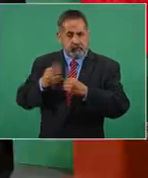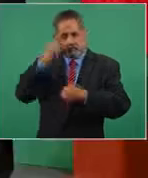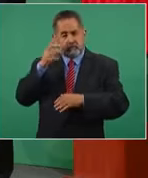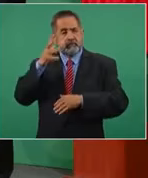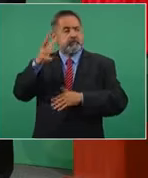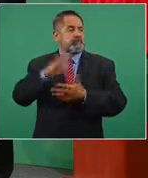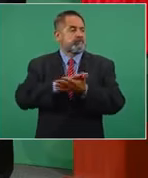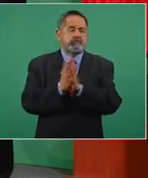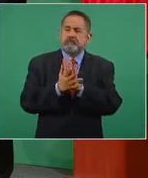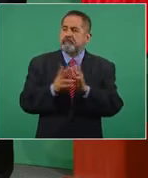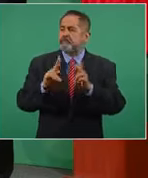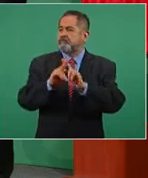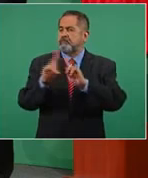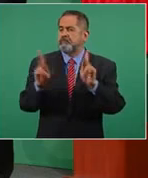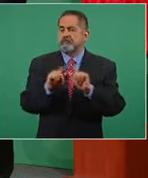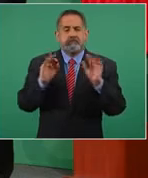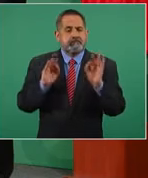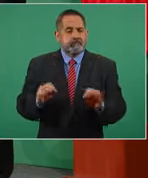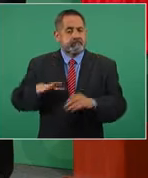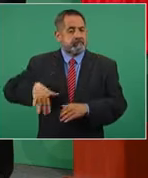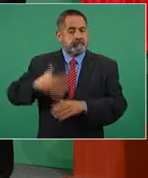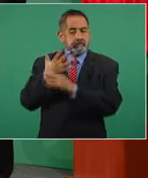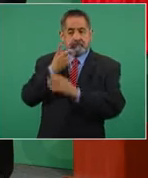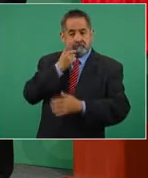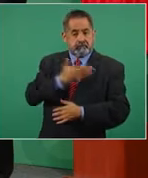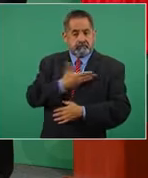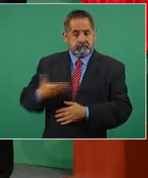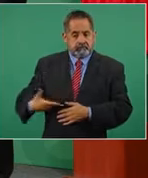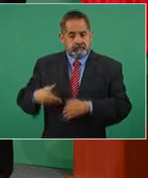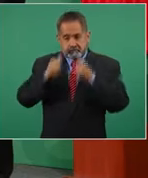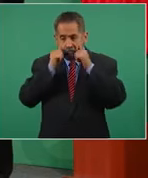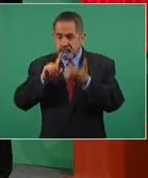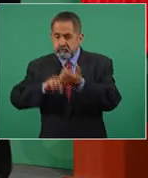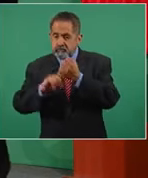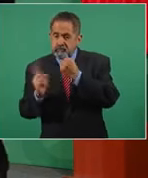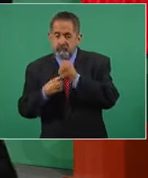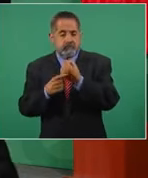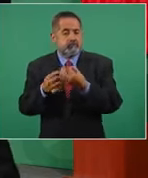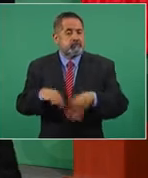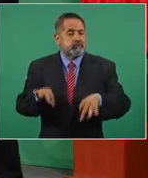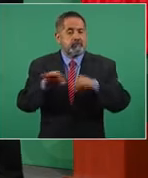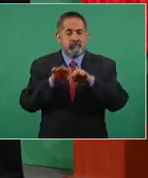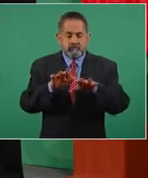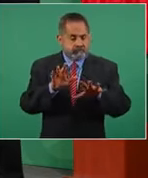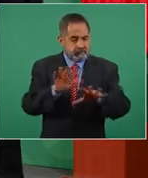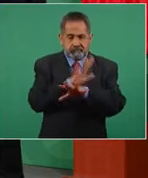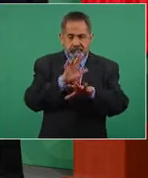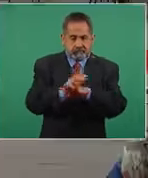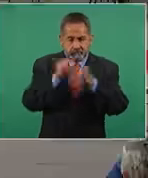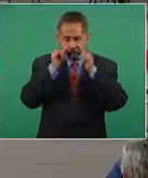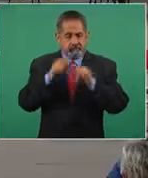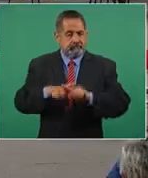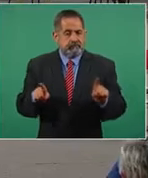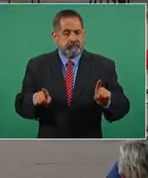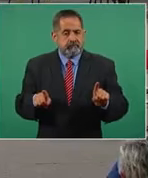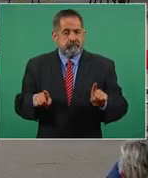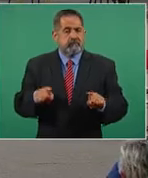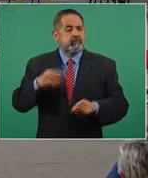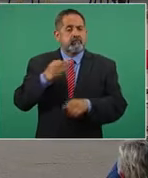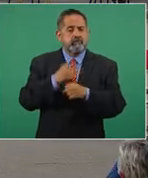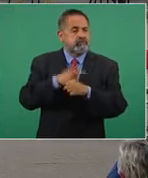país. Como ha dicho el señor presidente, el esquema en la atención de la seguridad en el país cambió. No estamos por la